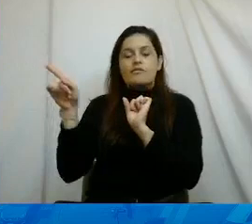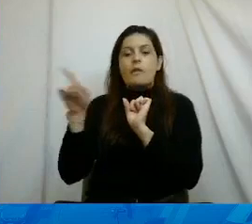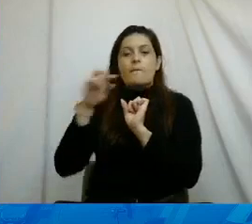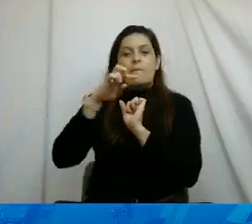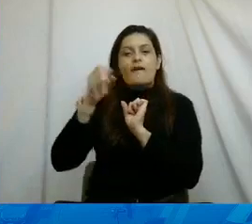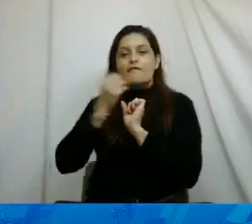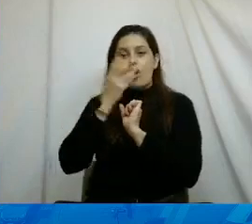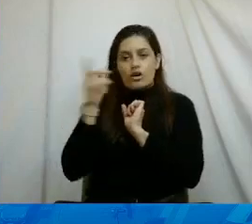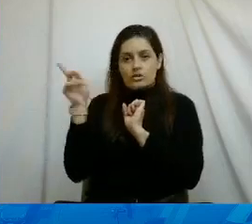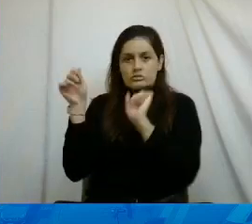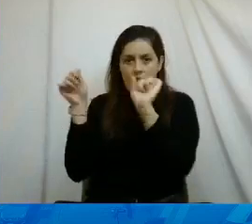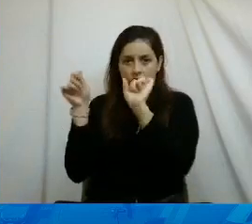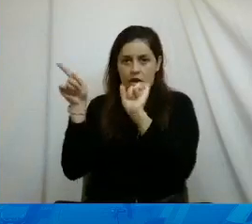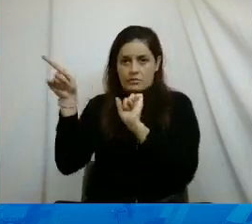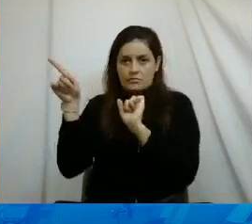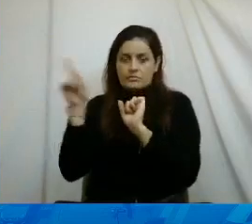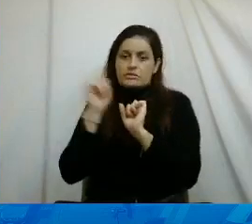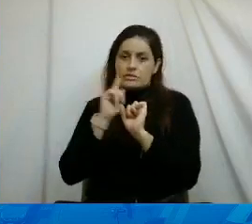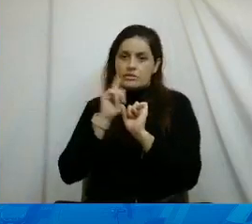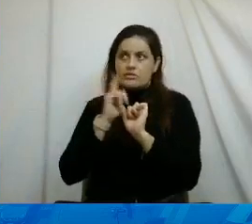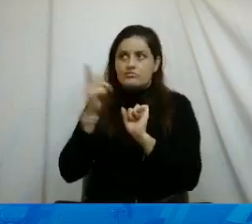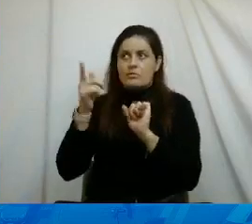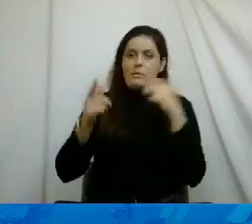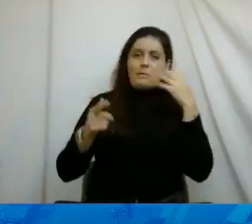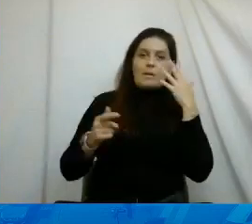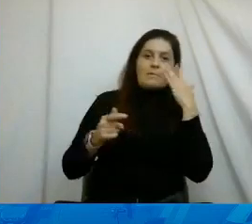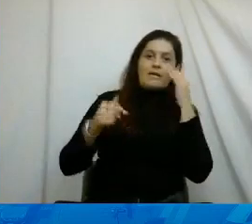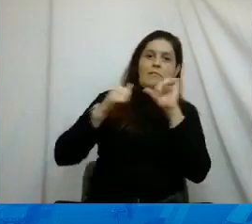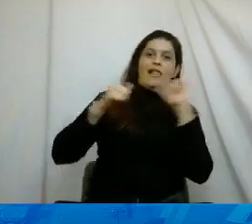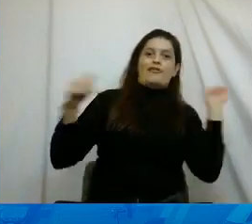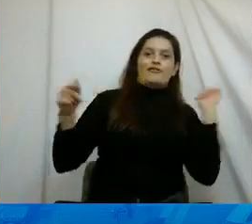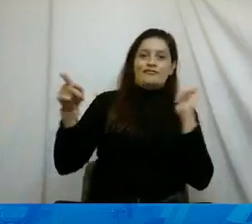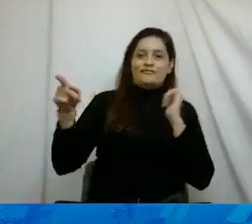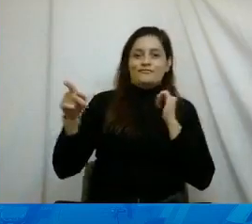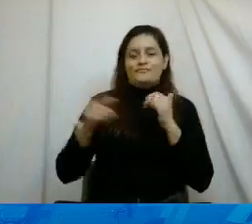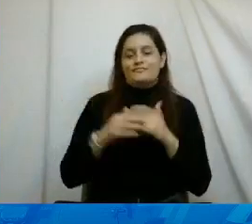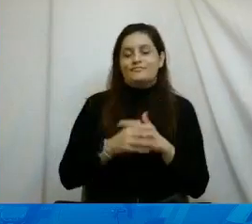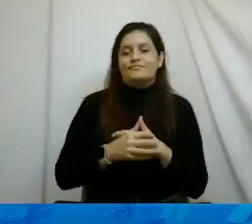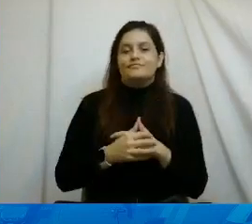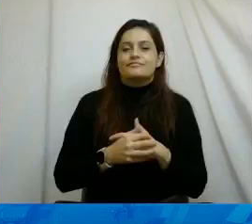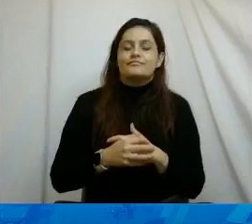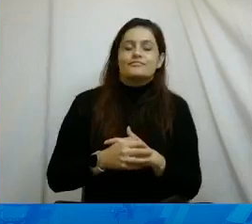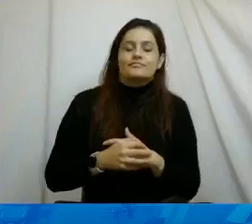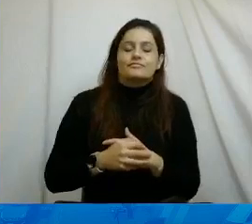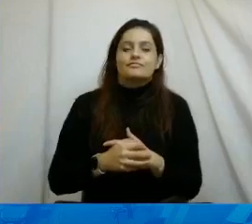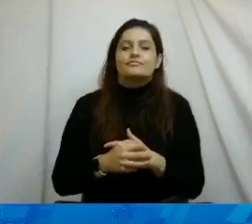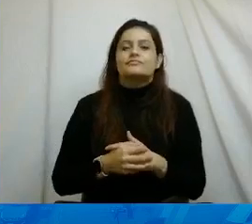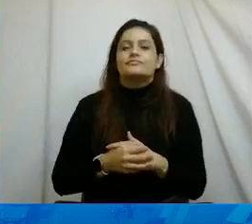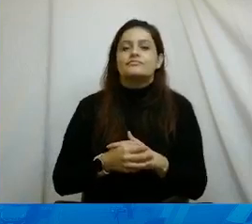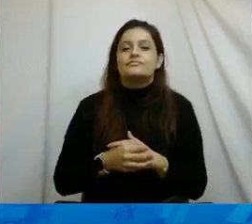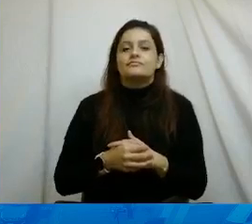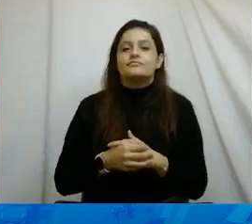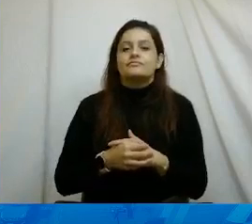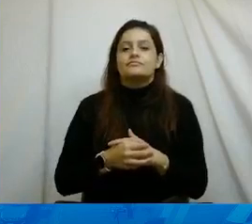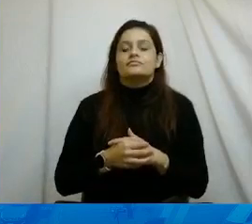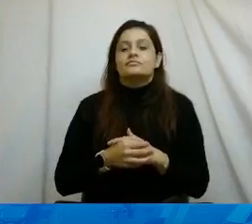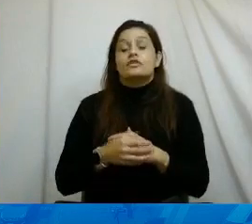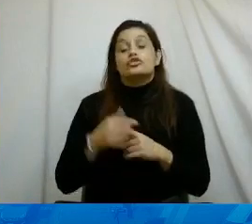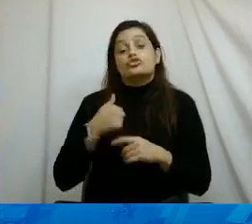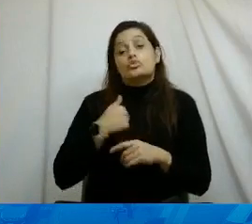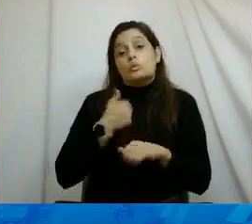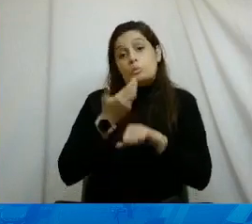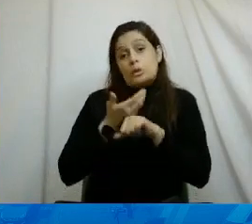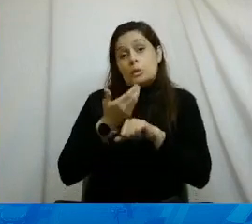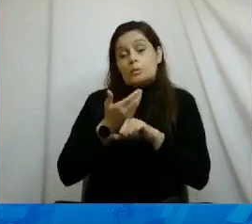a los centros urbanos de nuestra comuna aquí en el centro de Melipilla. De tal manera de que propongo